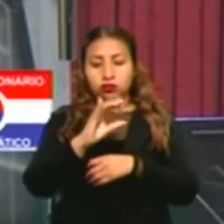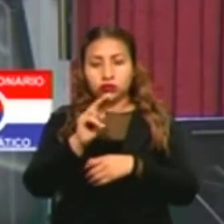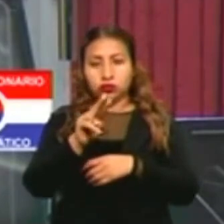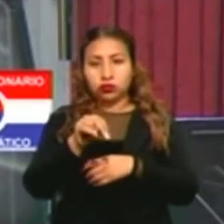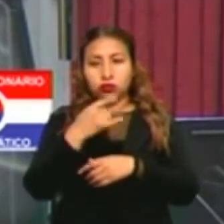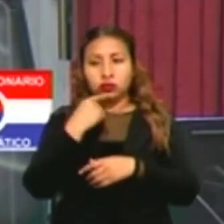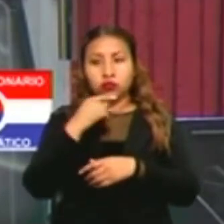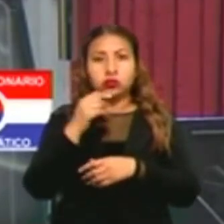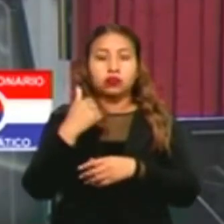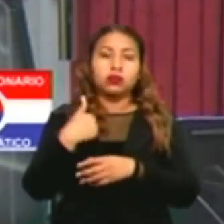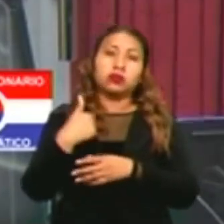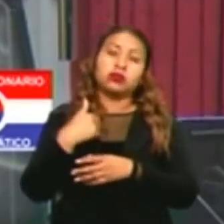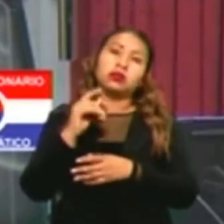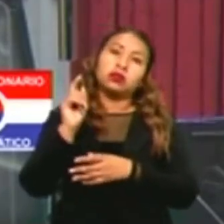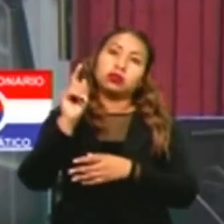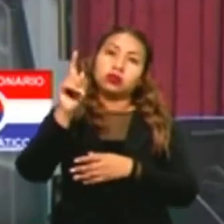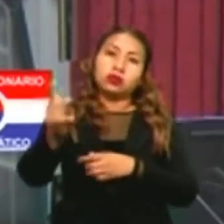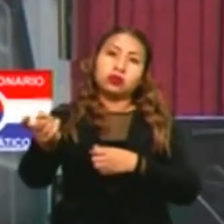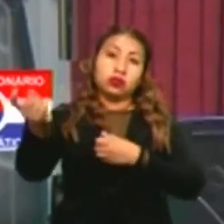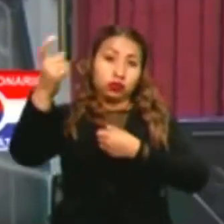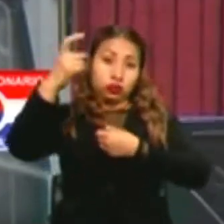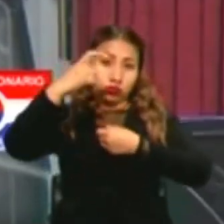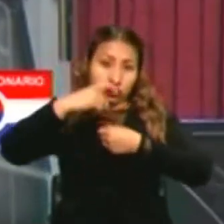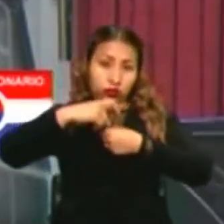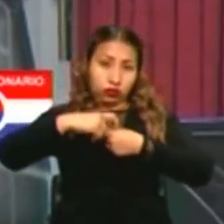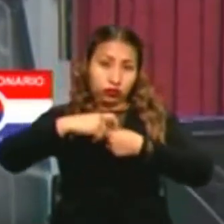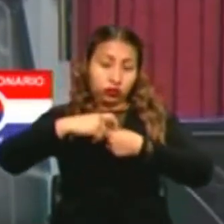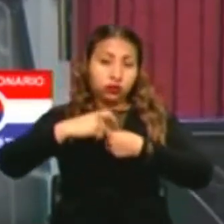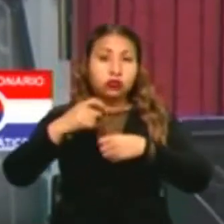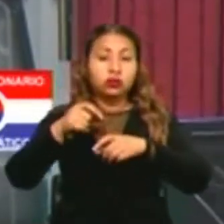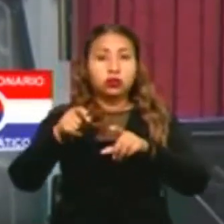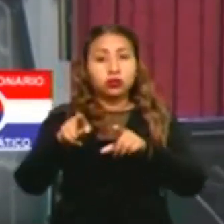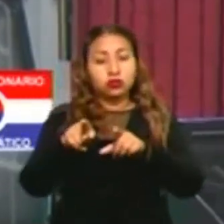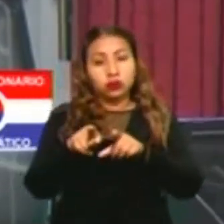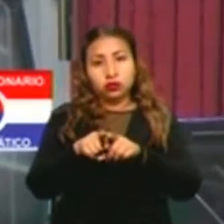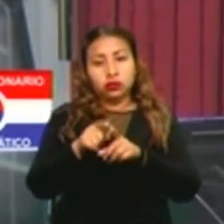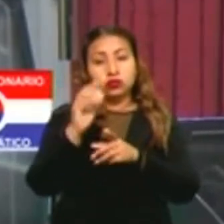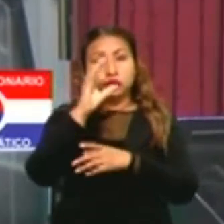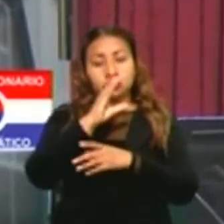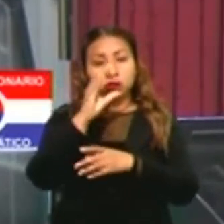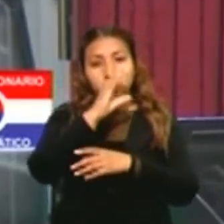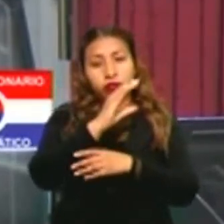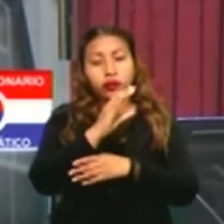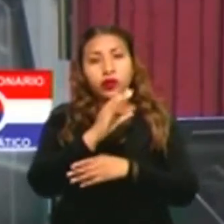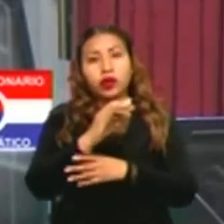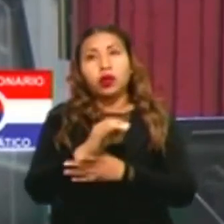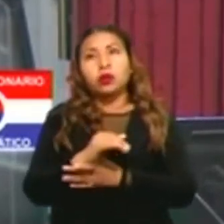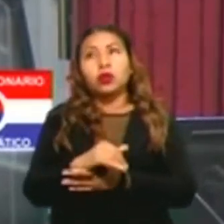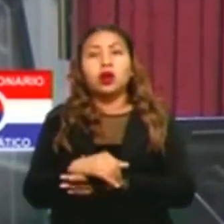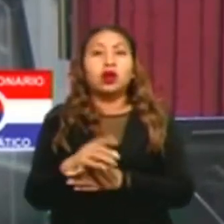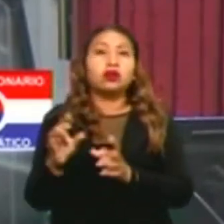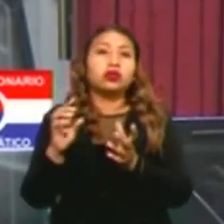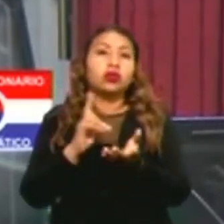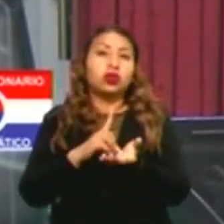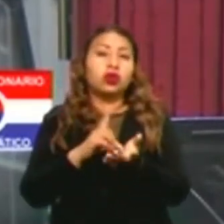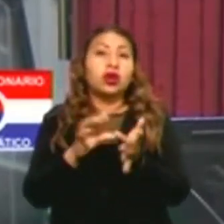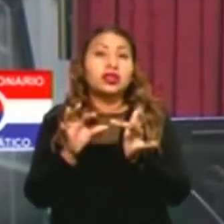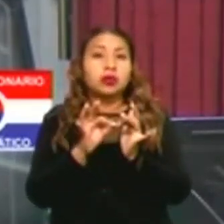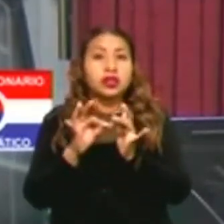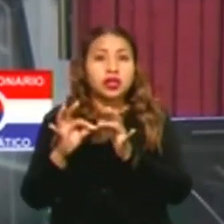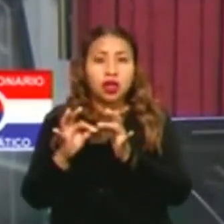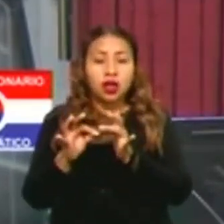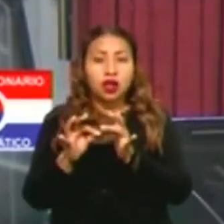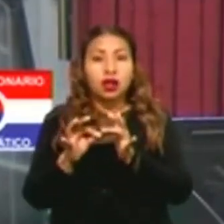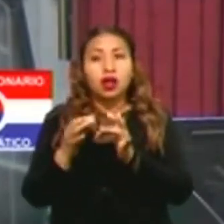que ir a Senadis. En Senadis les dicen que tiene que buscar un médico especialista. Cuando van a buscar ese médico especialista, la consulta te